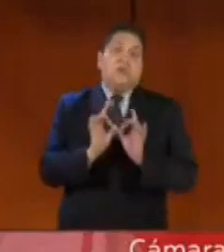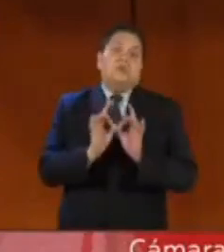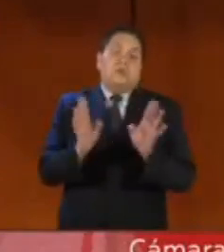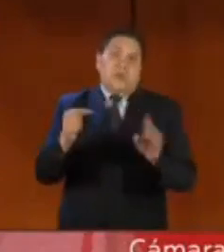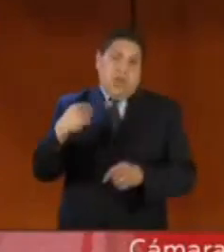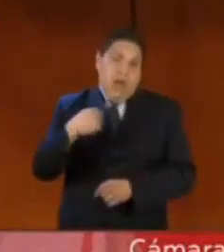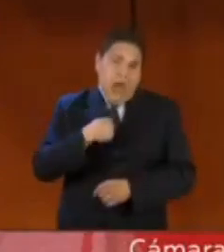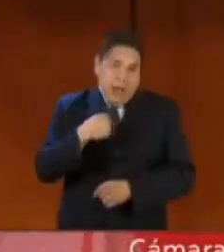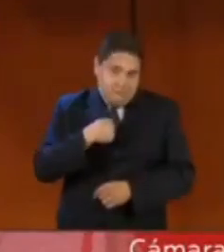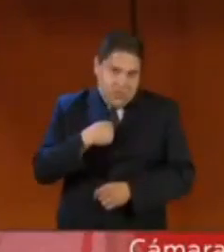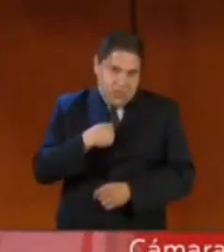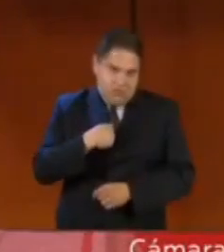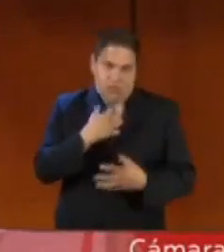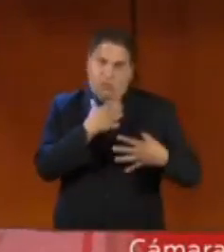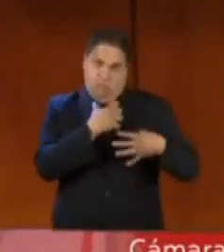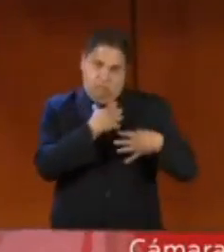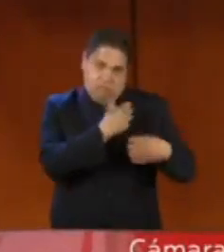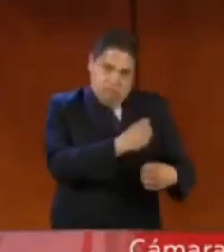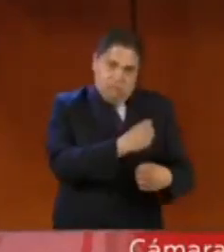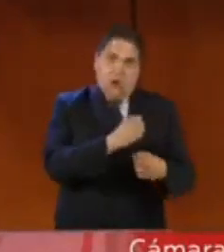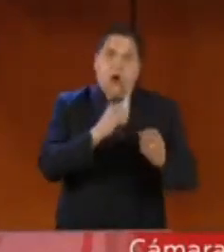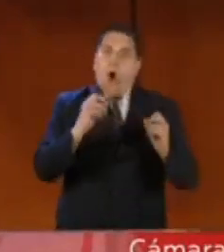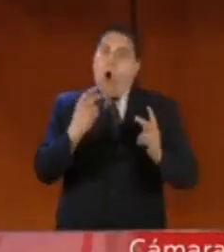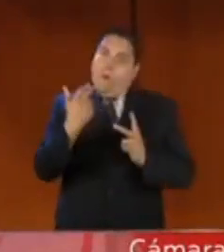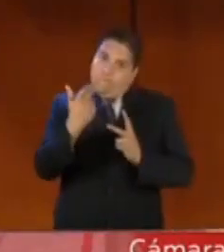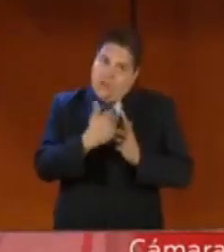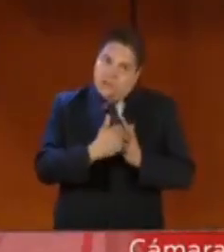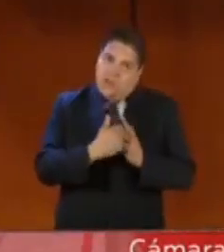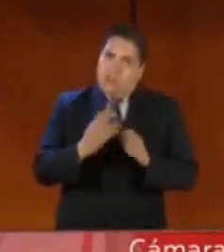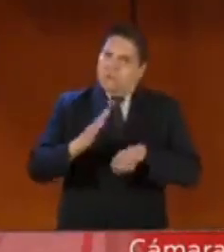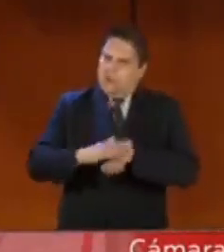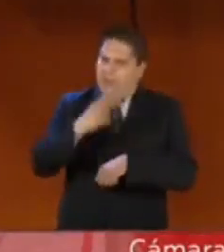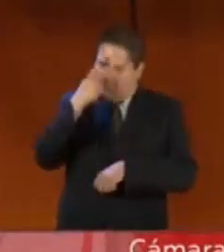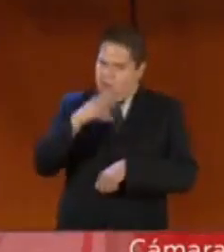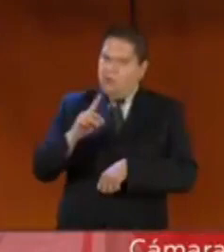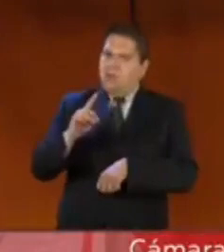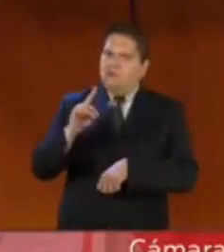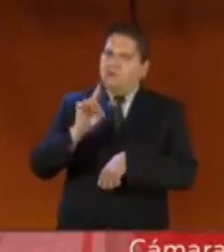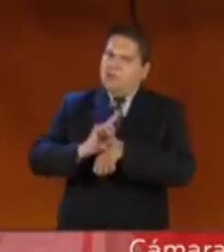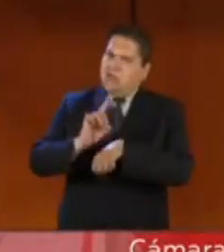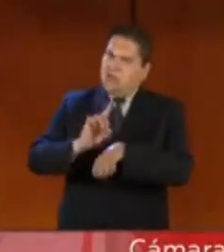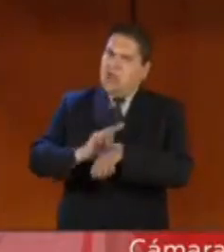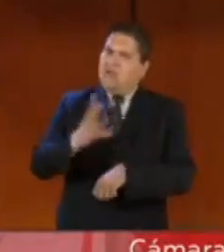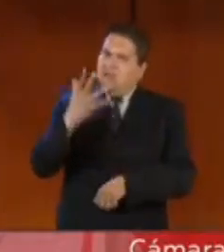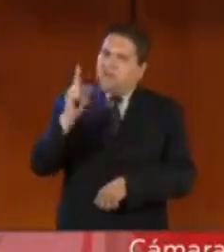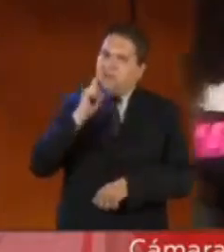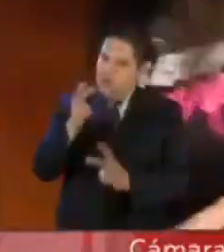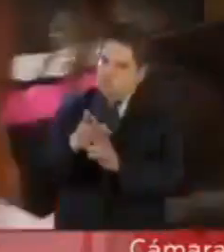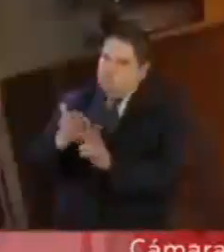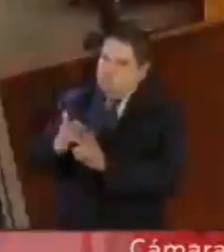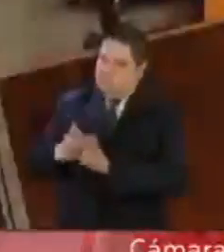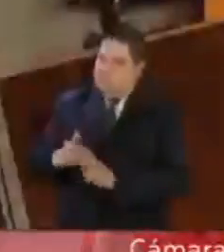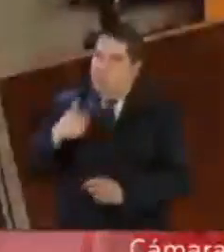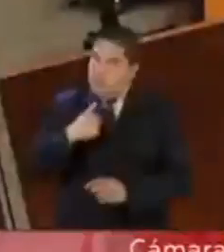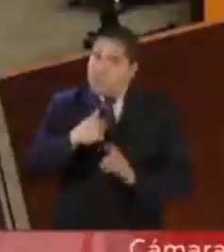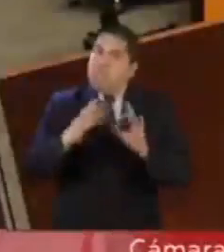arrebatan la vida de manera violenta a diez mujeres que si me llevan por favor sigan luchando por todas